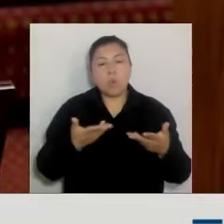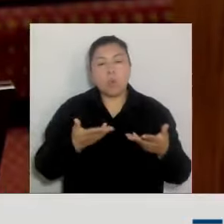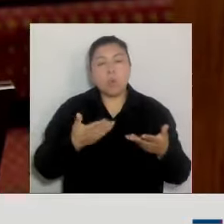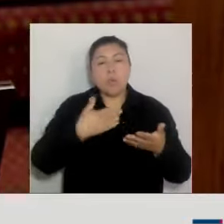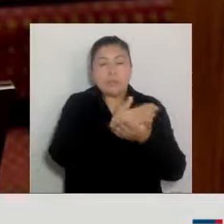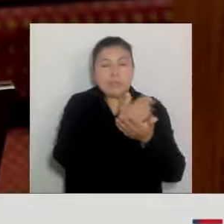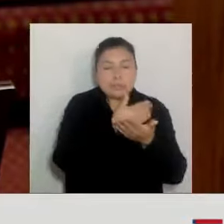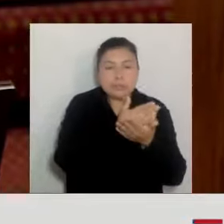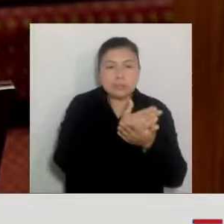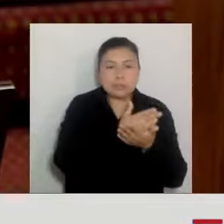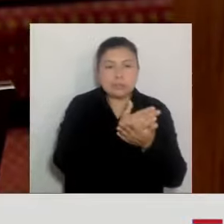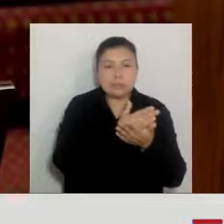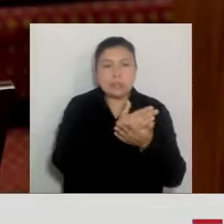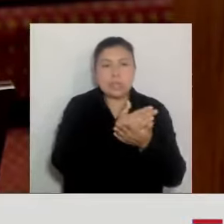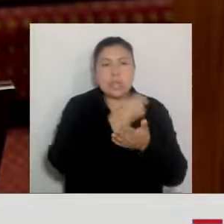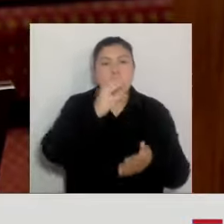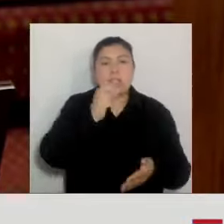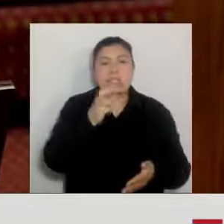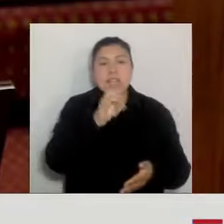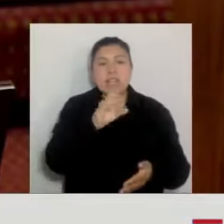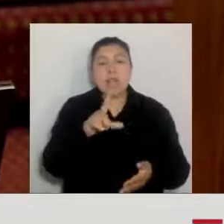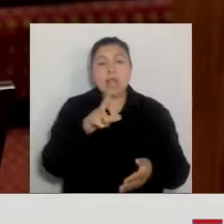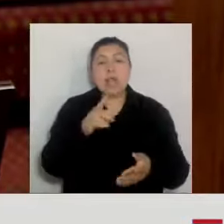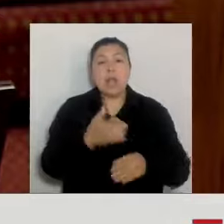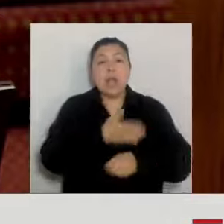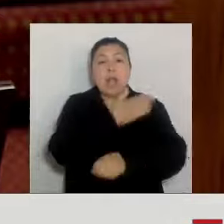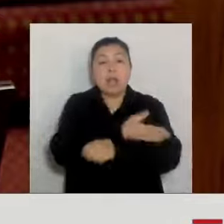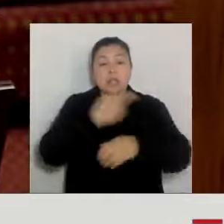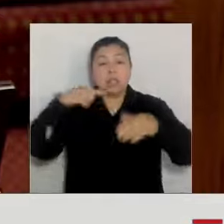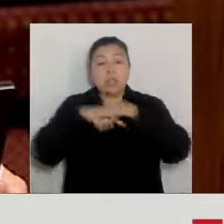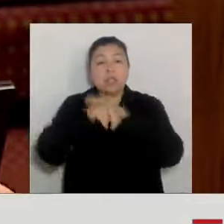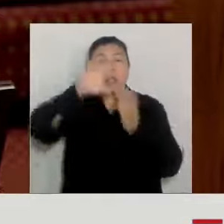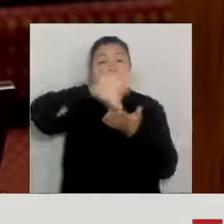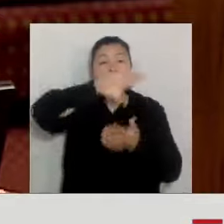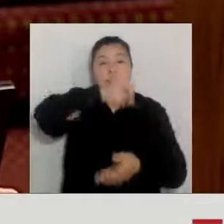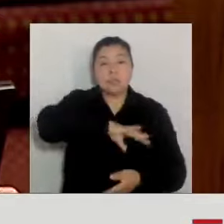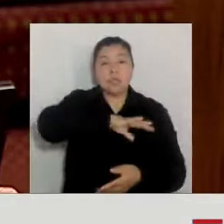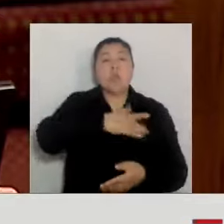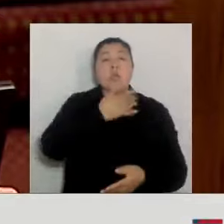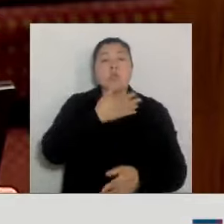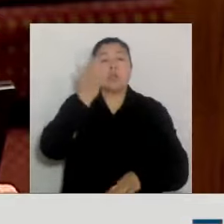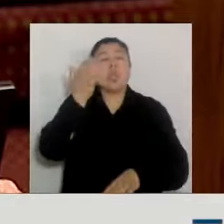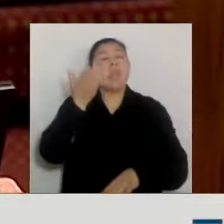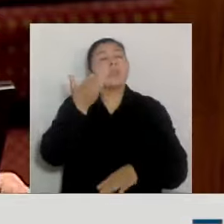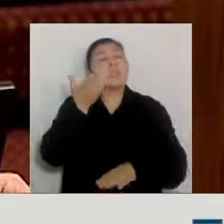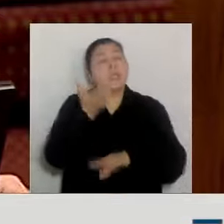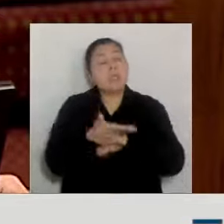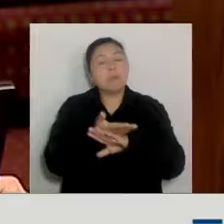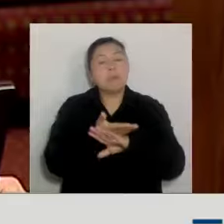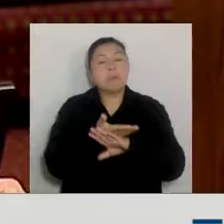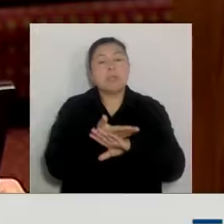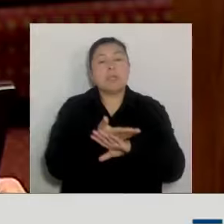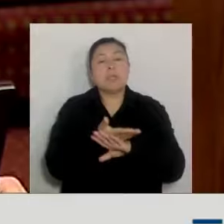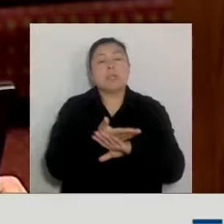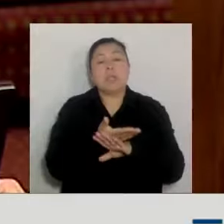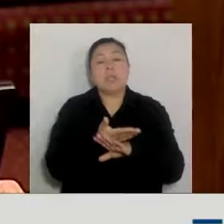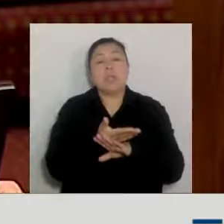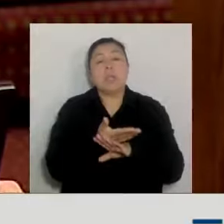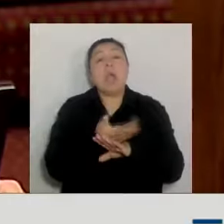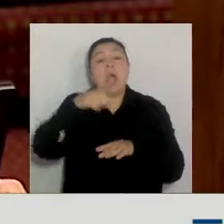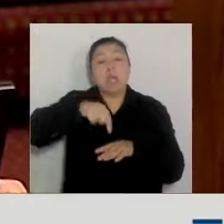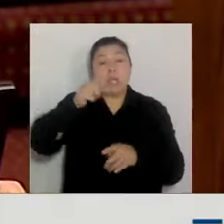el cereal antes de Ingresar a Chile porque se le exige a los productores nacionales ciertas condiciones ciertas